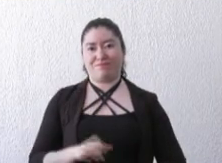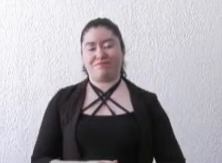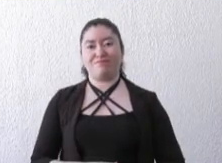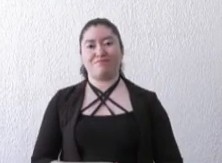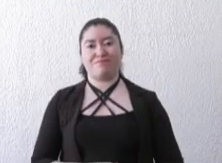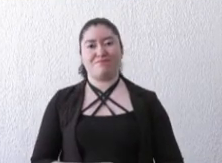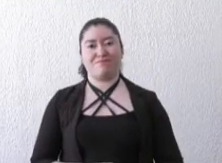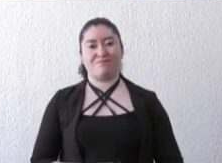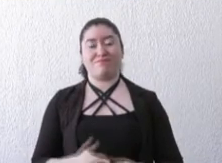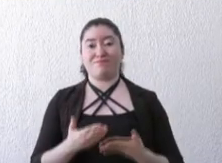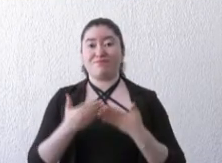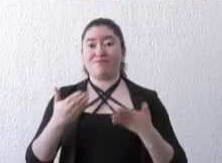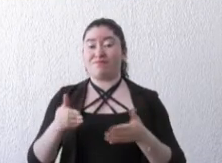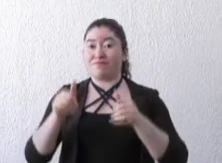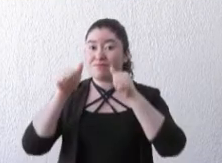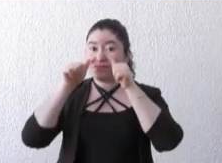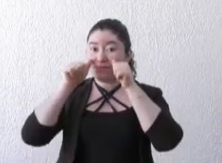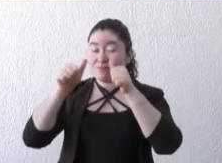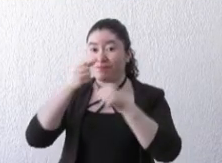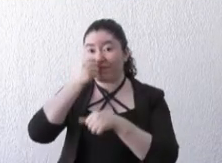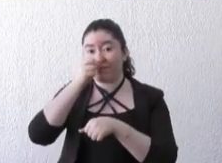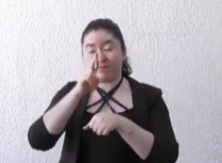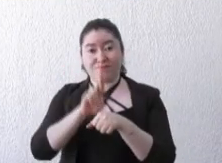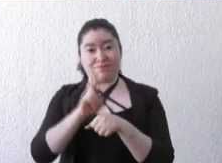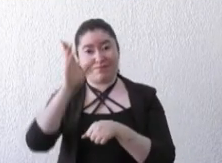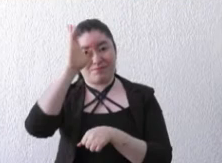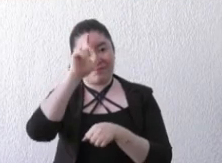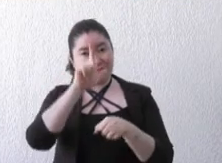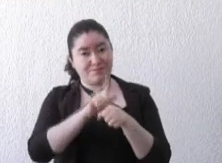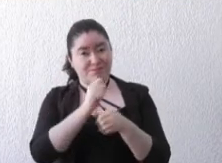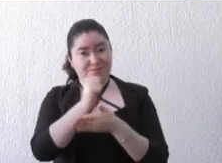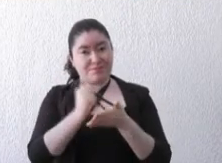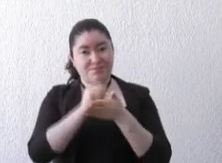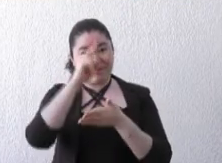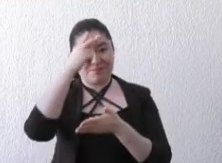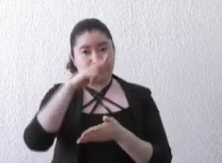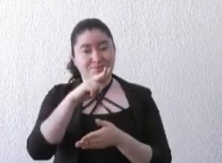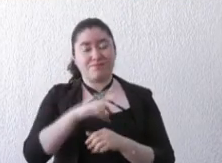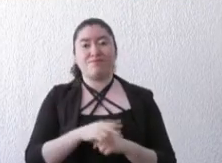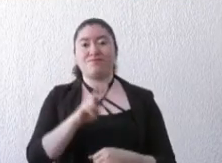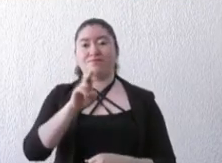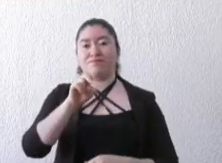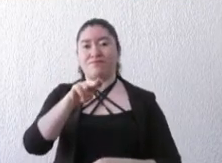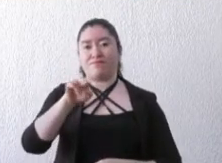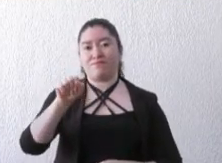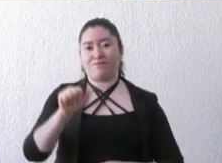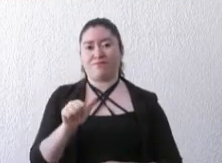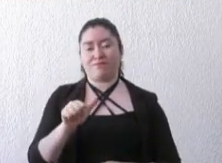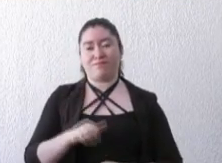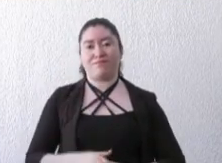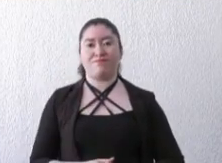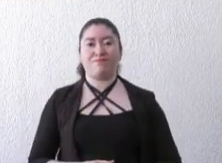Enseguida escuchemos la intervención de la secretaria de Cultura de la Ciudad de México, Vanessa Bohórquez López.